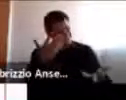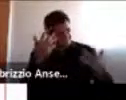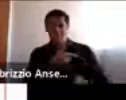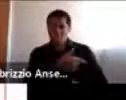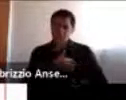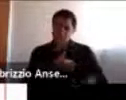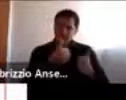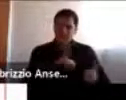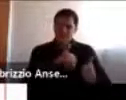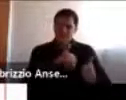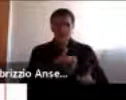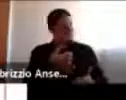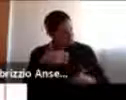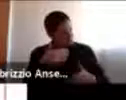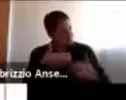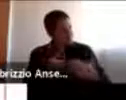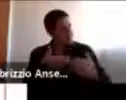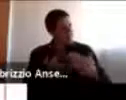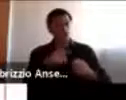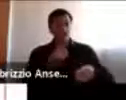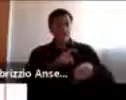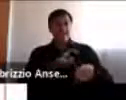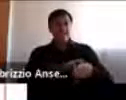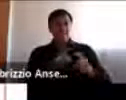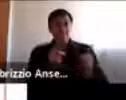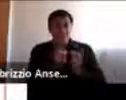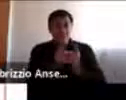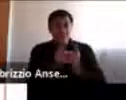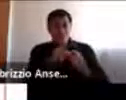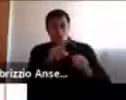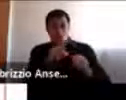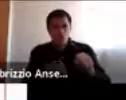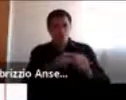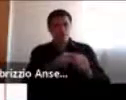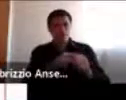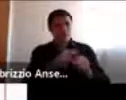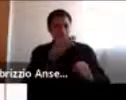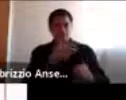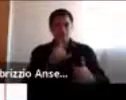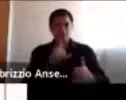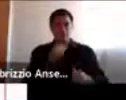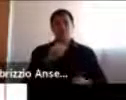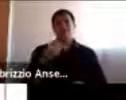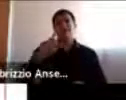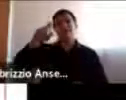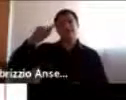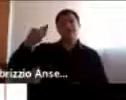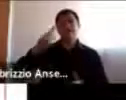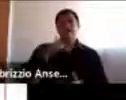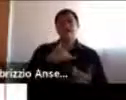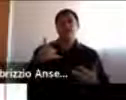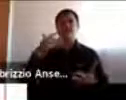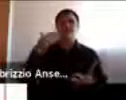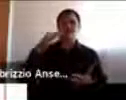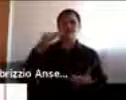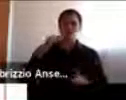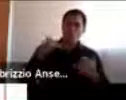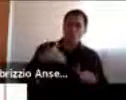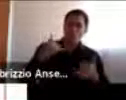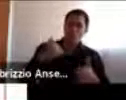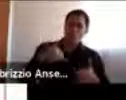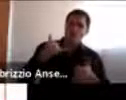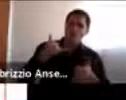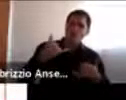¿cierto? para que completemos el tiempo mínimo de juego que la idea bueno después lo voy a decir pero la idea es que igual los niños no jueguen tanto tiempo seguido